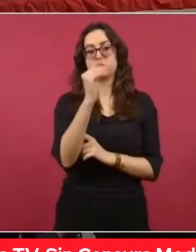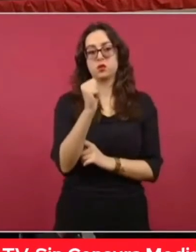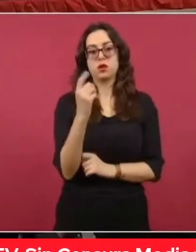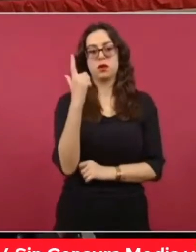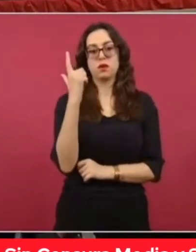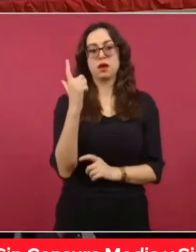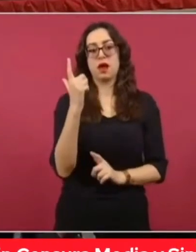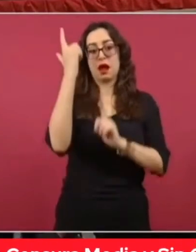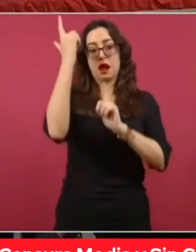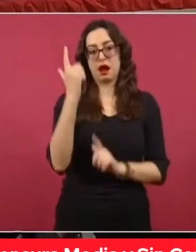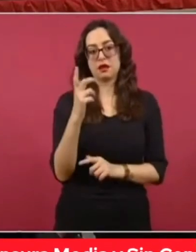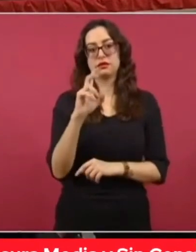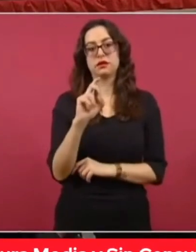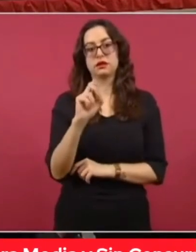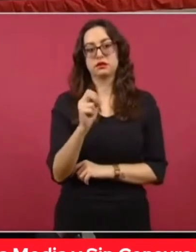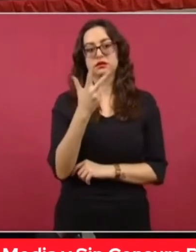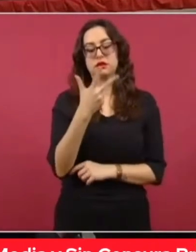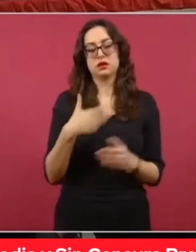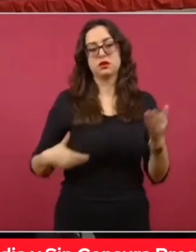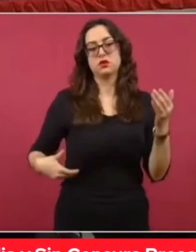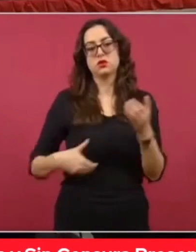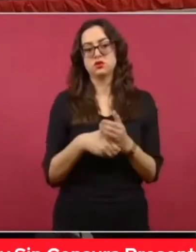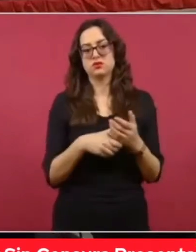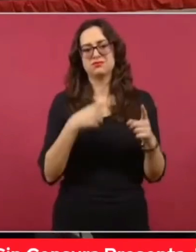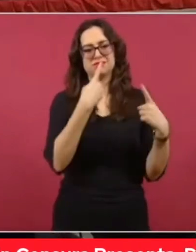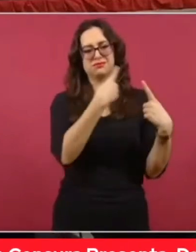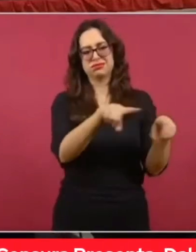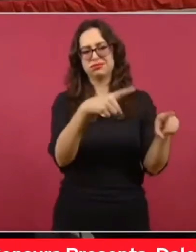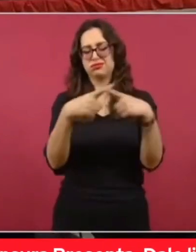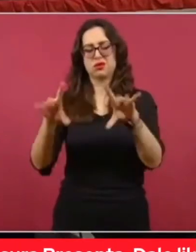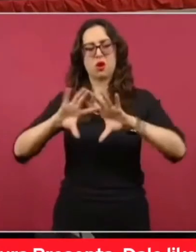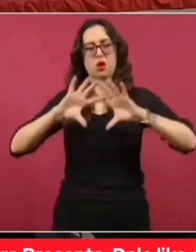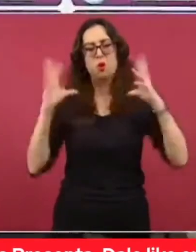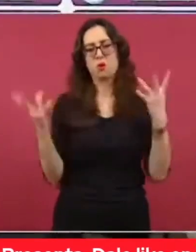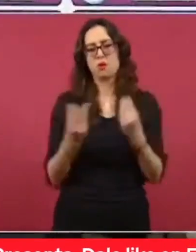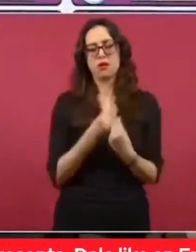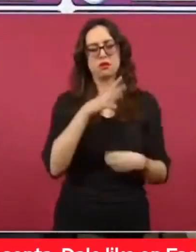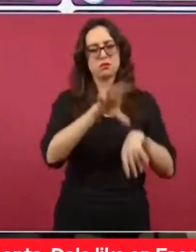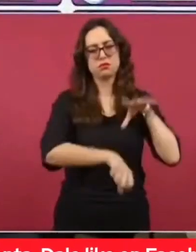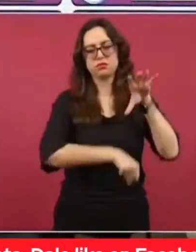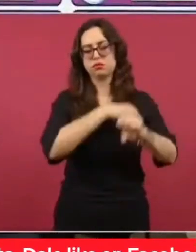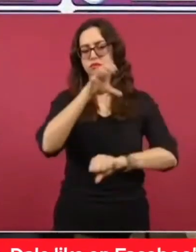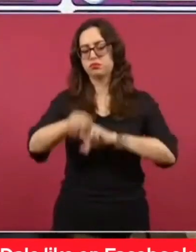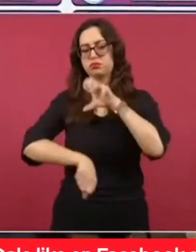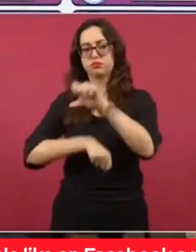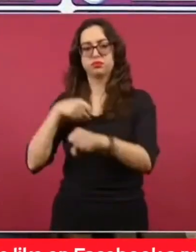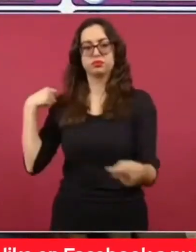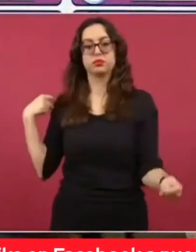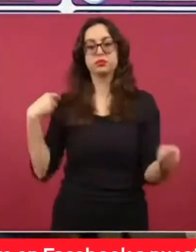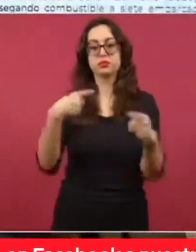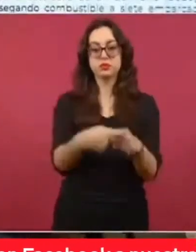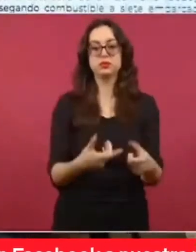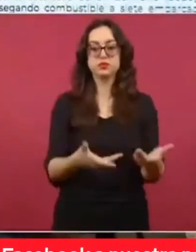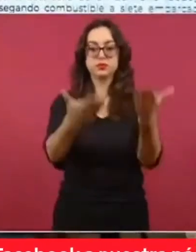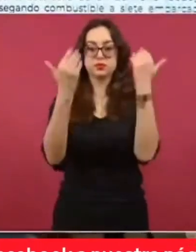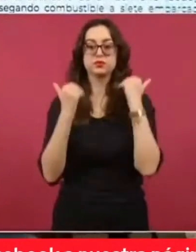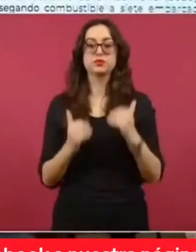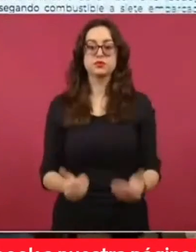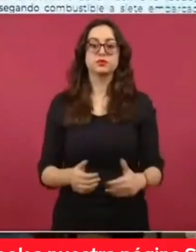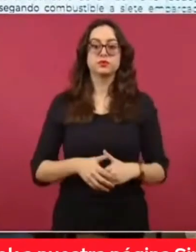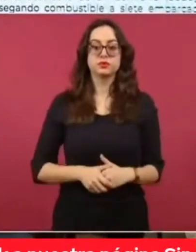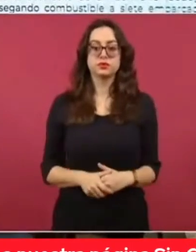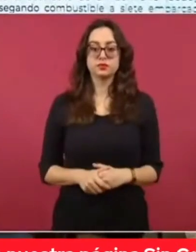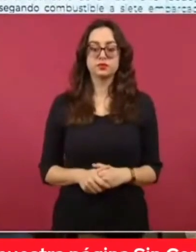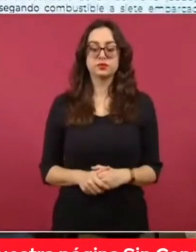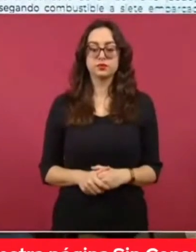largas treinta y ocho cargadores cartuchos todo lo del numerario lo que se ha detenido en este lapso la que sigue por favor